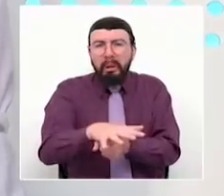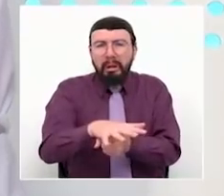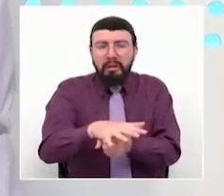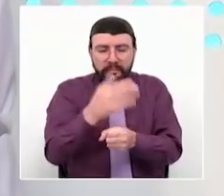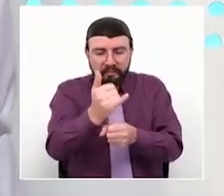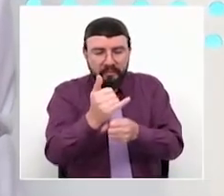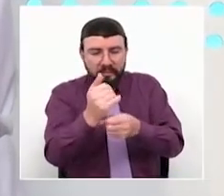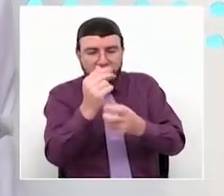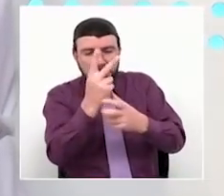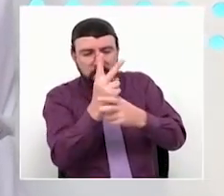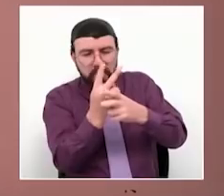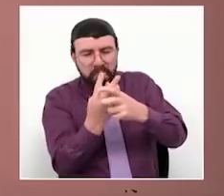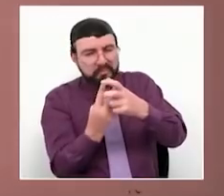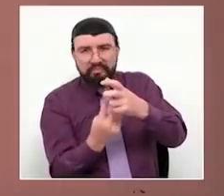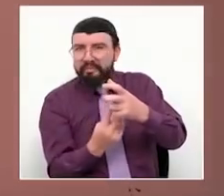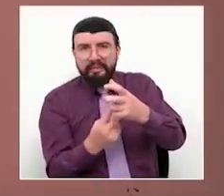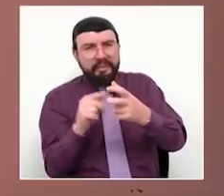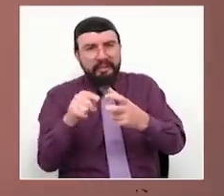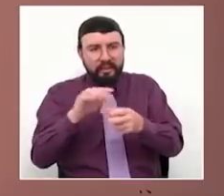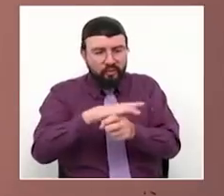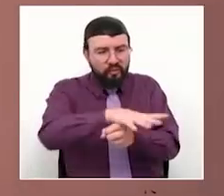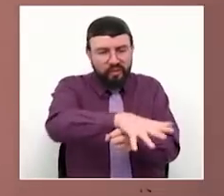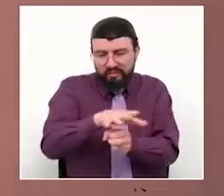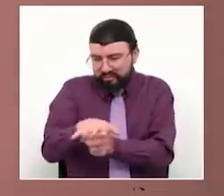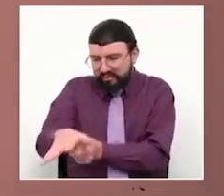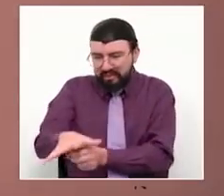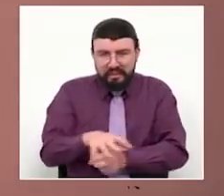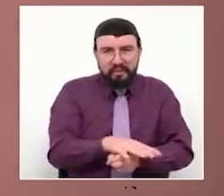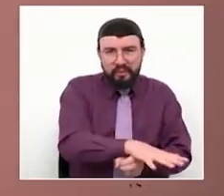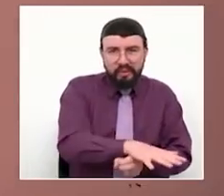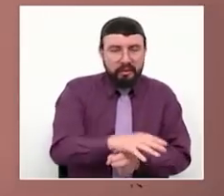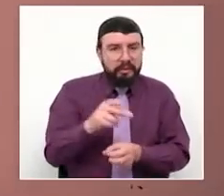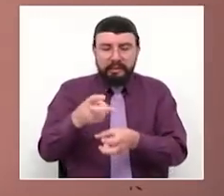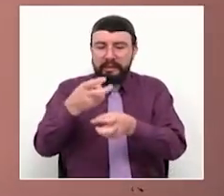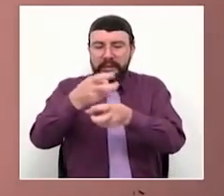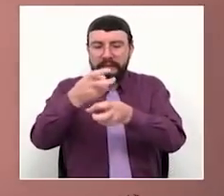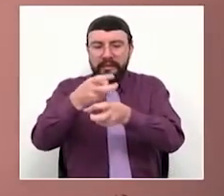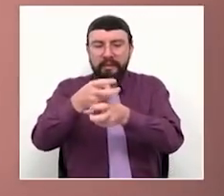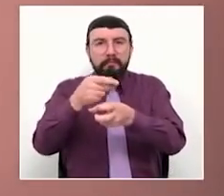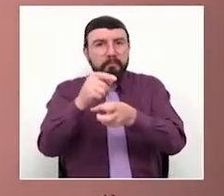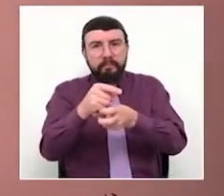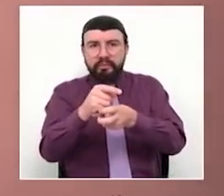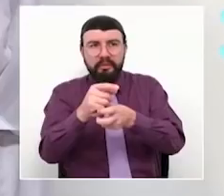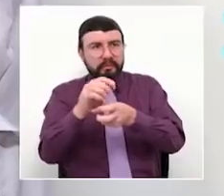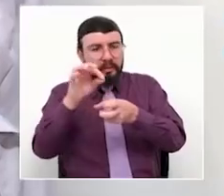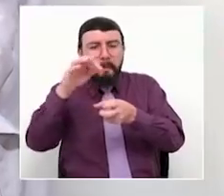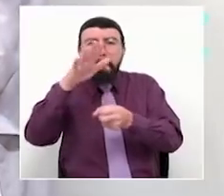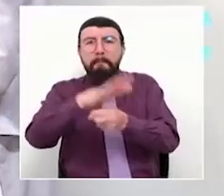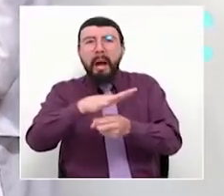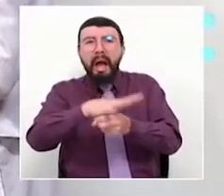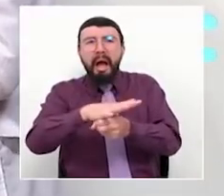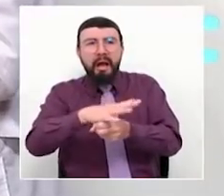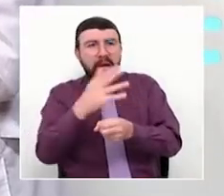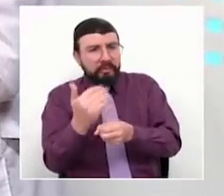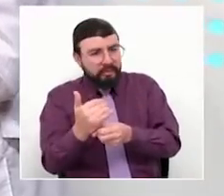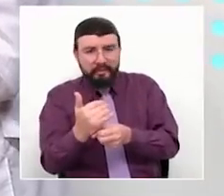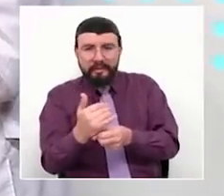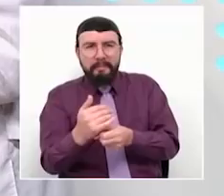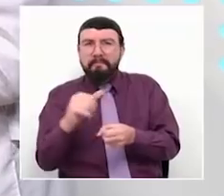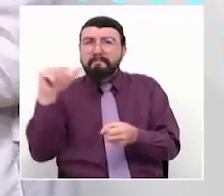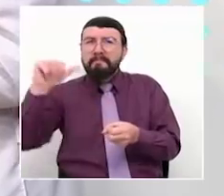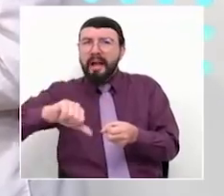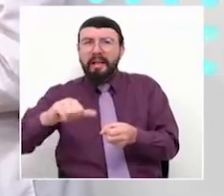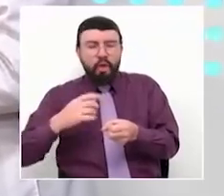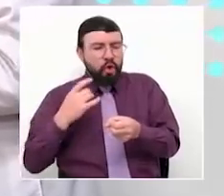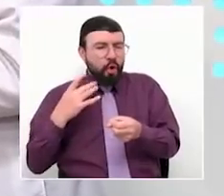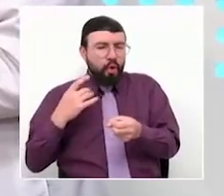acá. Tapas digamos en este caso, taparía este agujero donde va esta terminación nerviosa. Comprime el nervio. Comprime el nervio